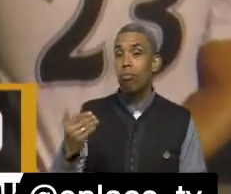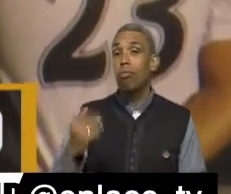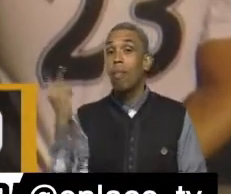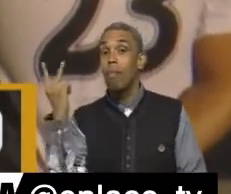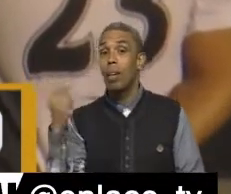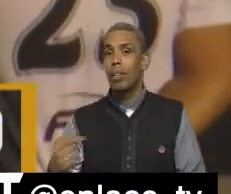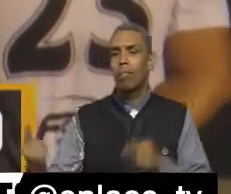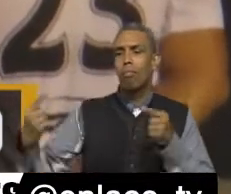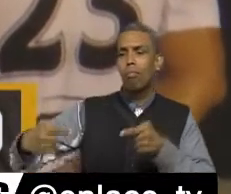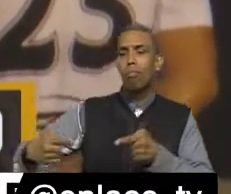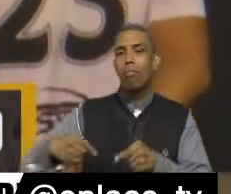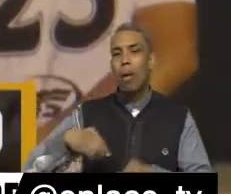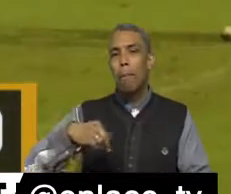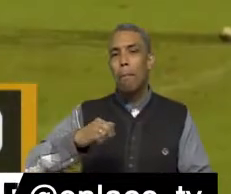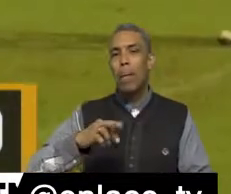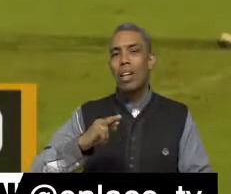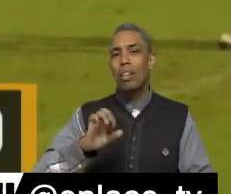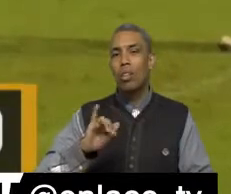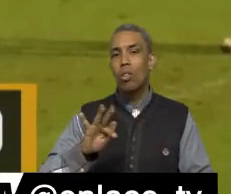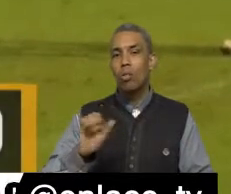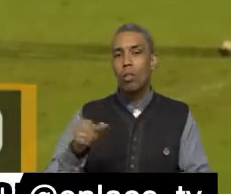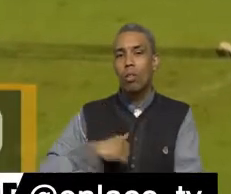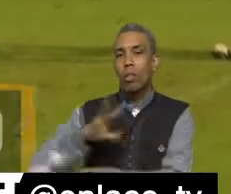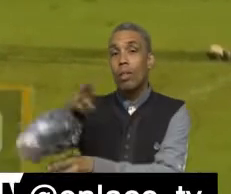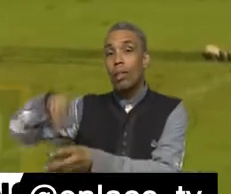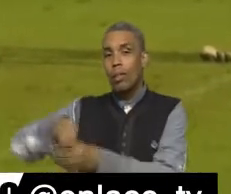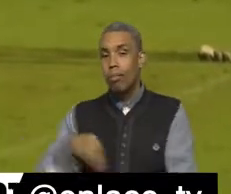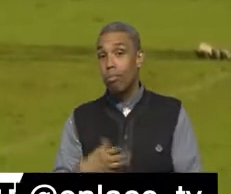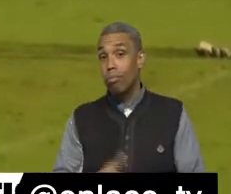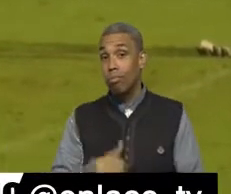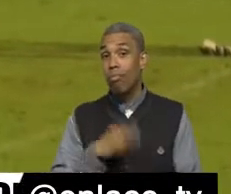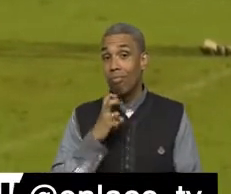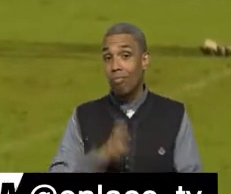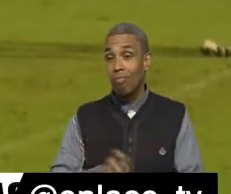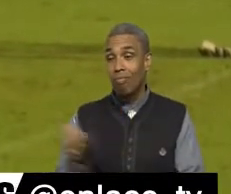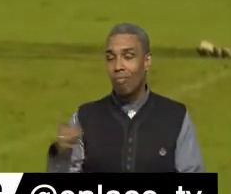cuando visite al Patriotas por una nueva fecha más de la Liga Águila.